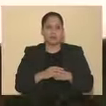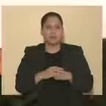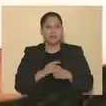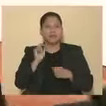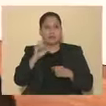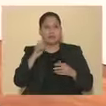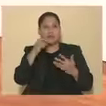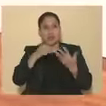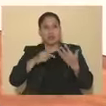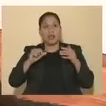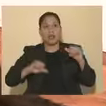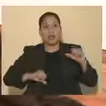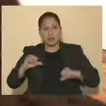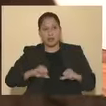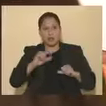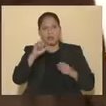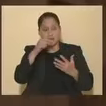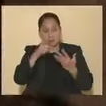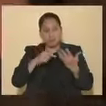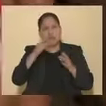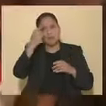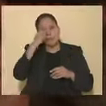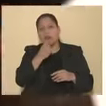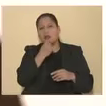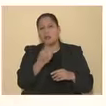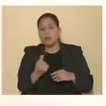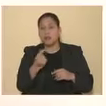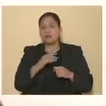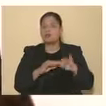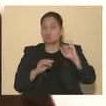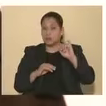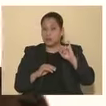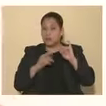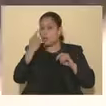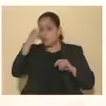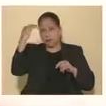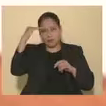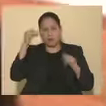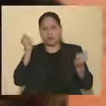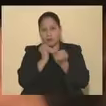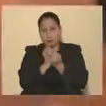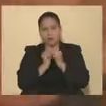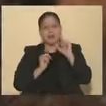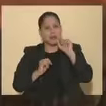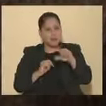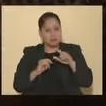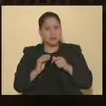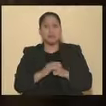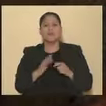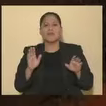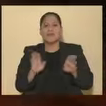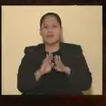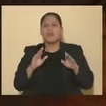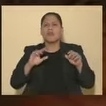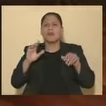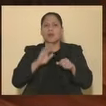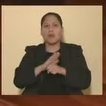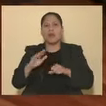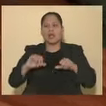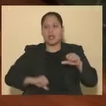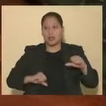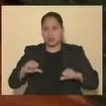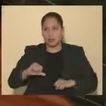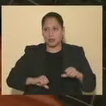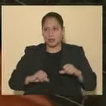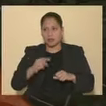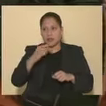va a haber actividades también por lo que nos comentabas para niños. Exacto. Obviamente para adultos también. Por supuesto. Familia. ¿Qué tipo de actividades son, van a ser